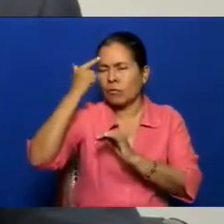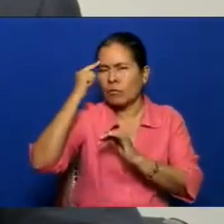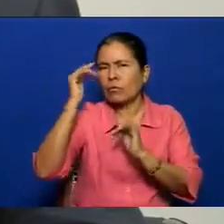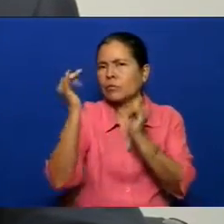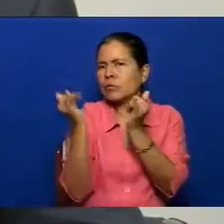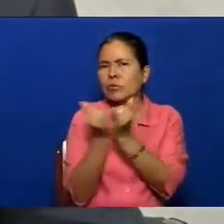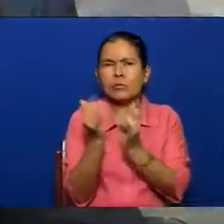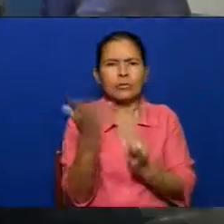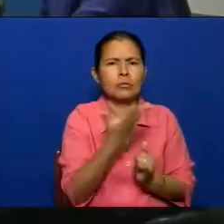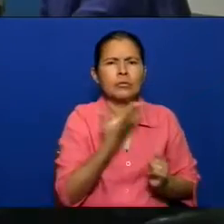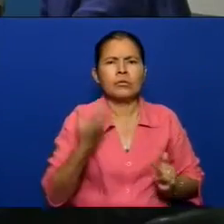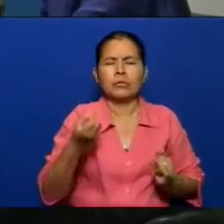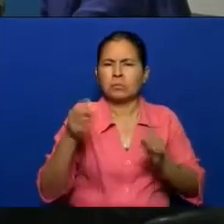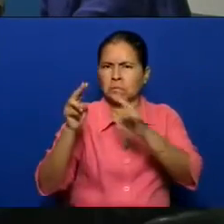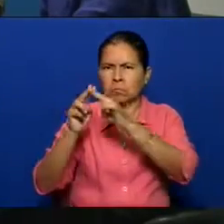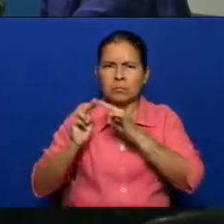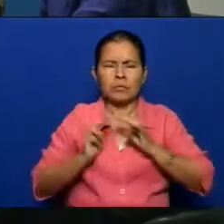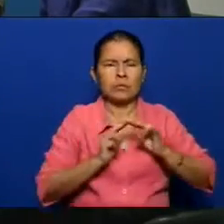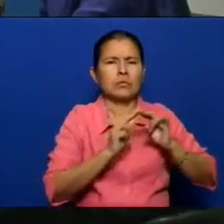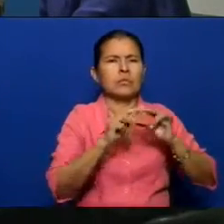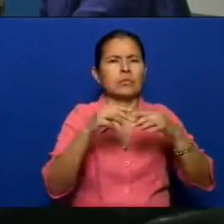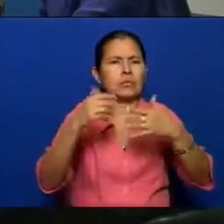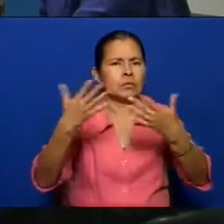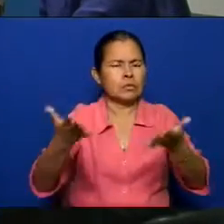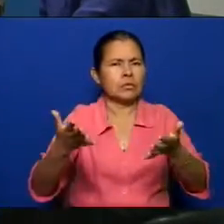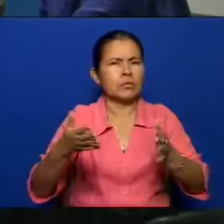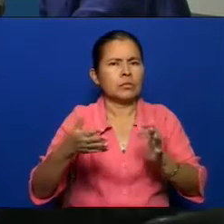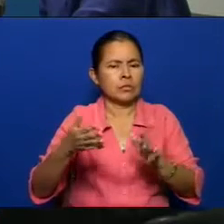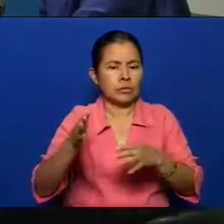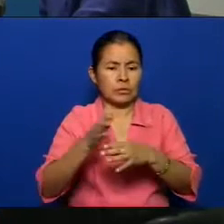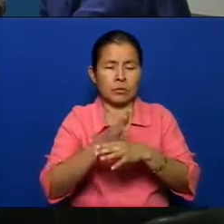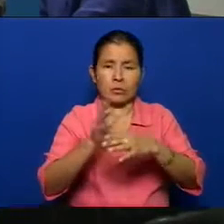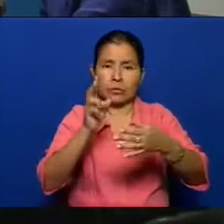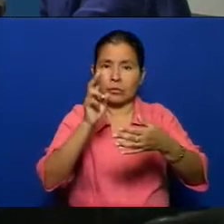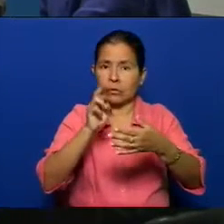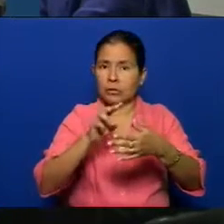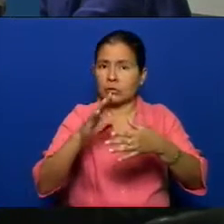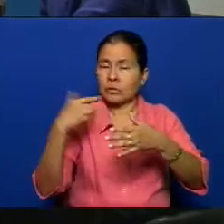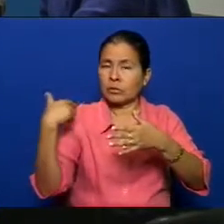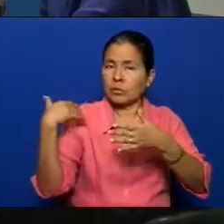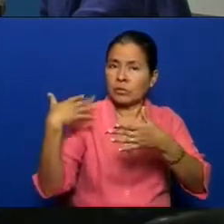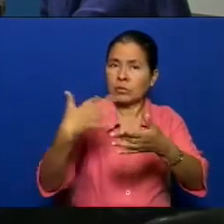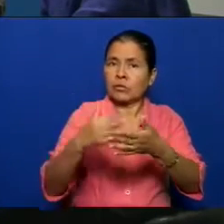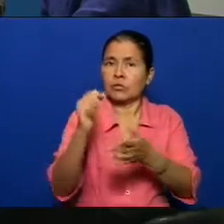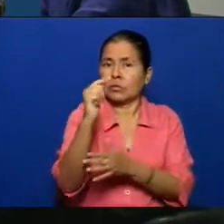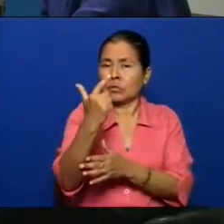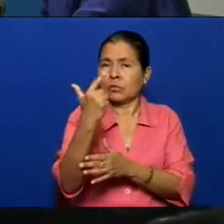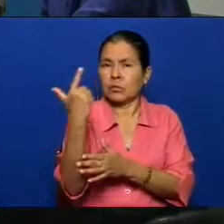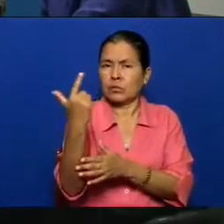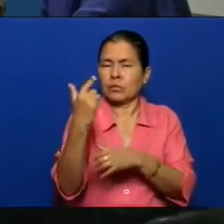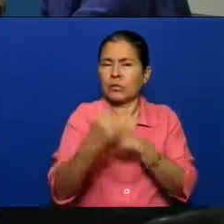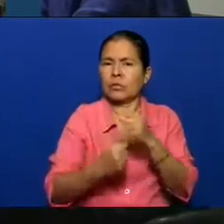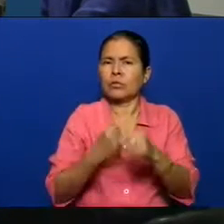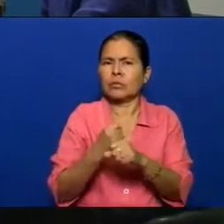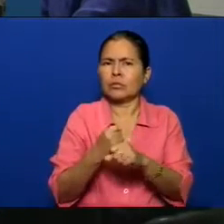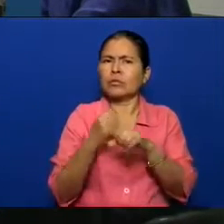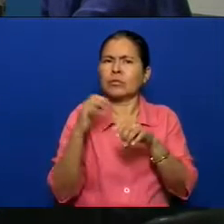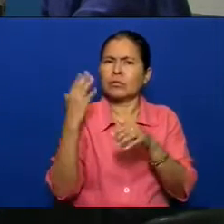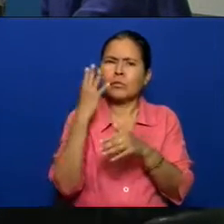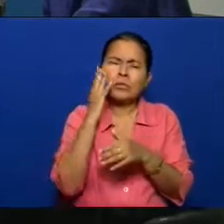como tal. Y a través de estos 37 años, como lo he manifestado en algunas